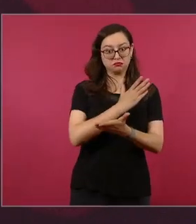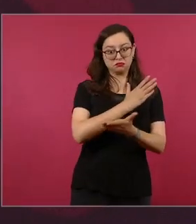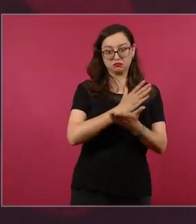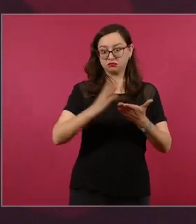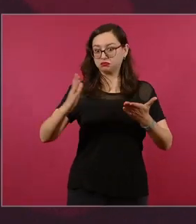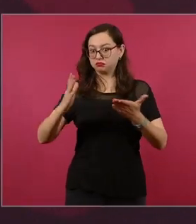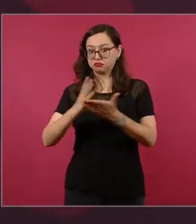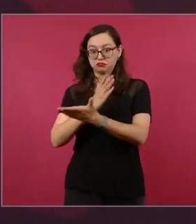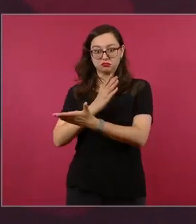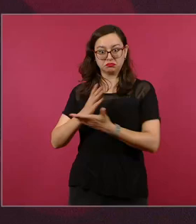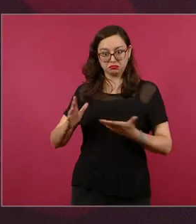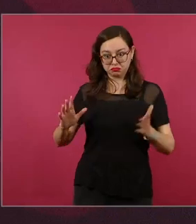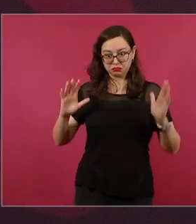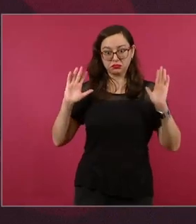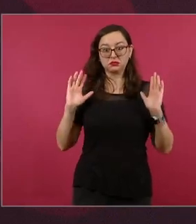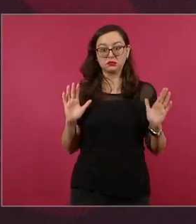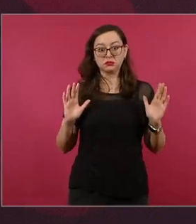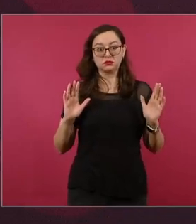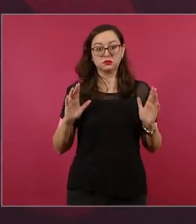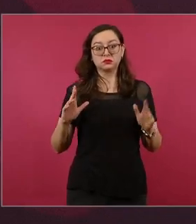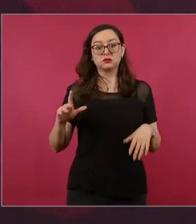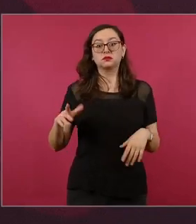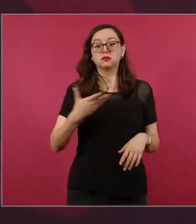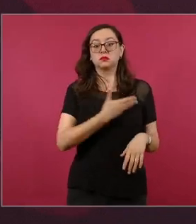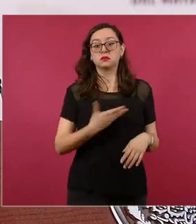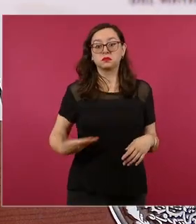todas eran aprobadas.